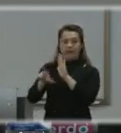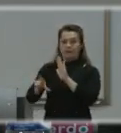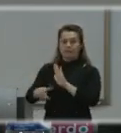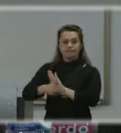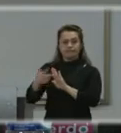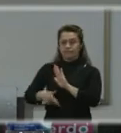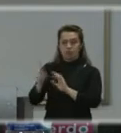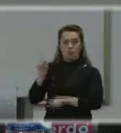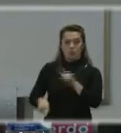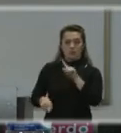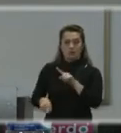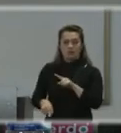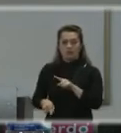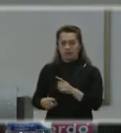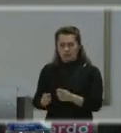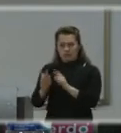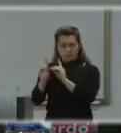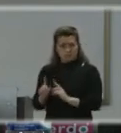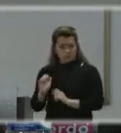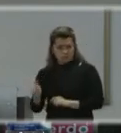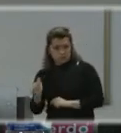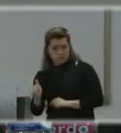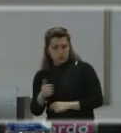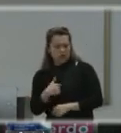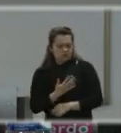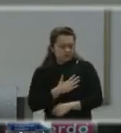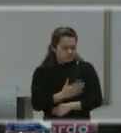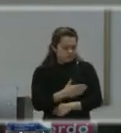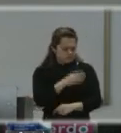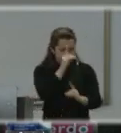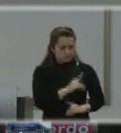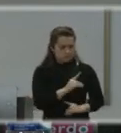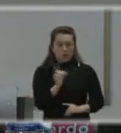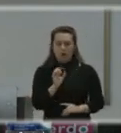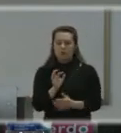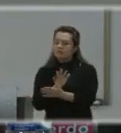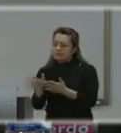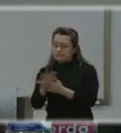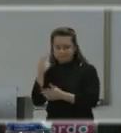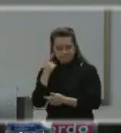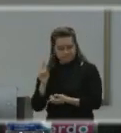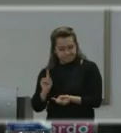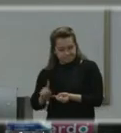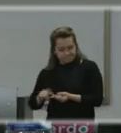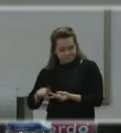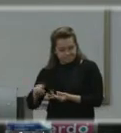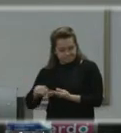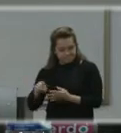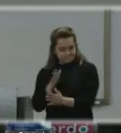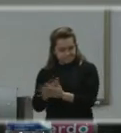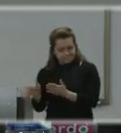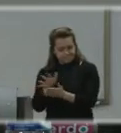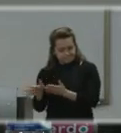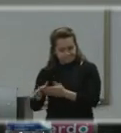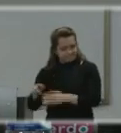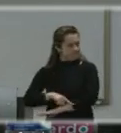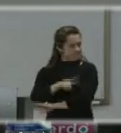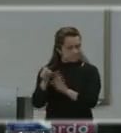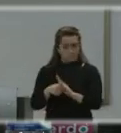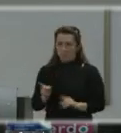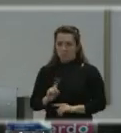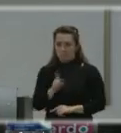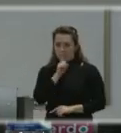siempre una decisión que no se toma o casi nunca se le informa a la persona con discapacidad y en